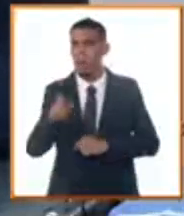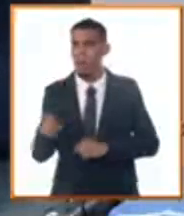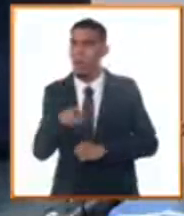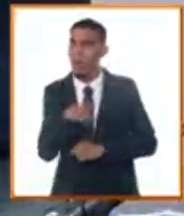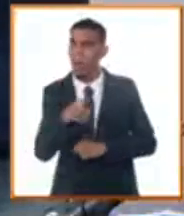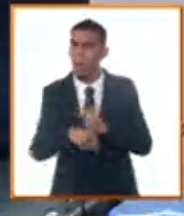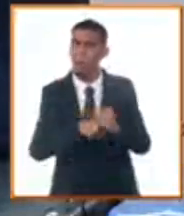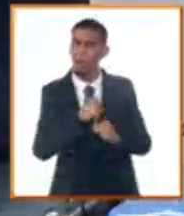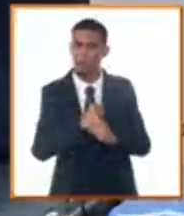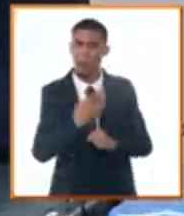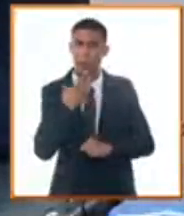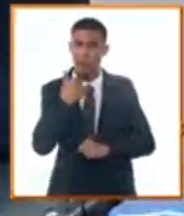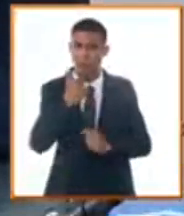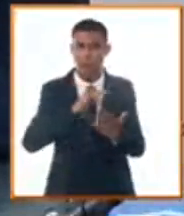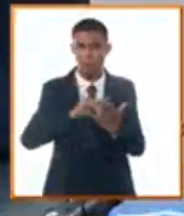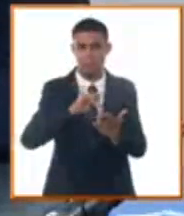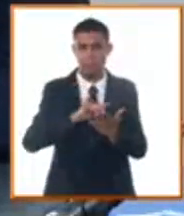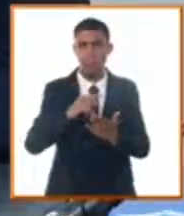usarlas de una manera